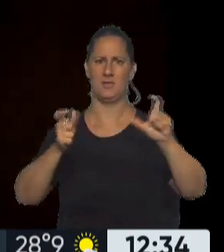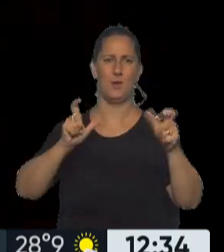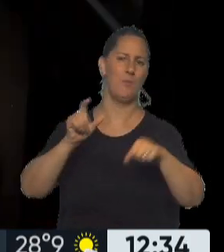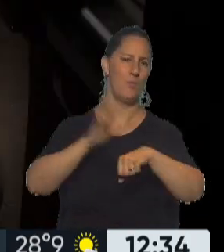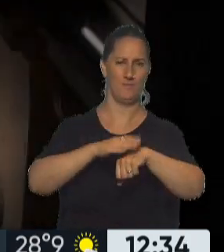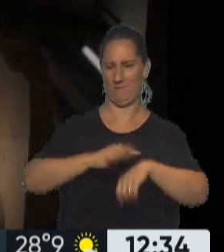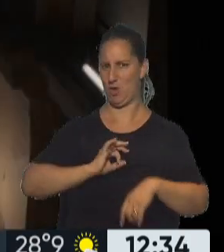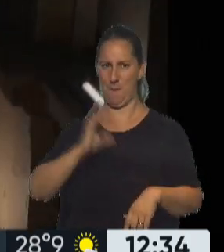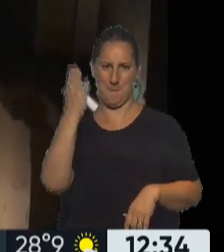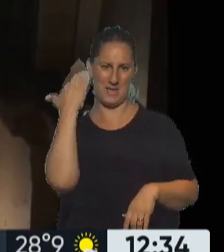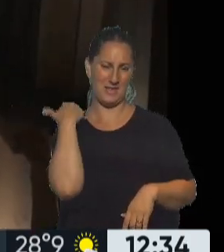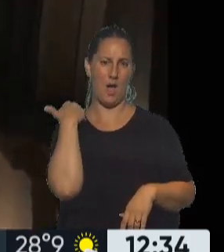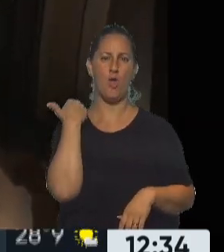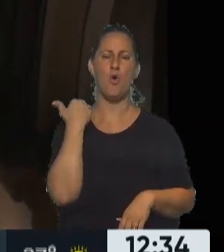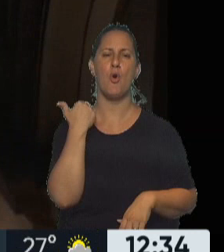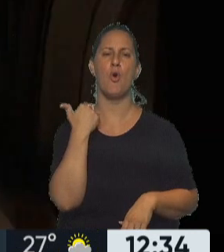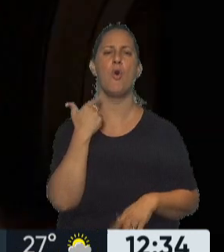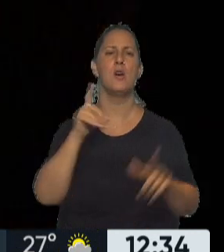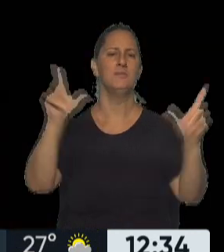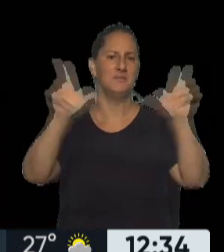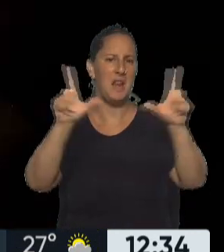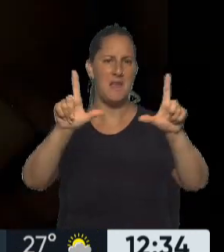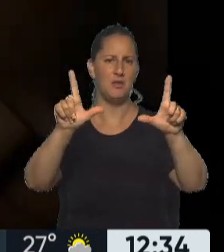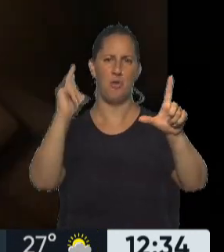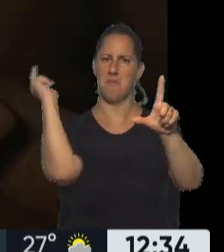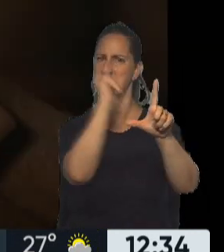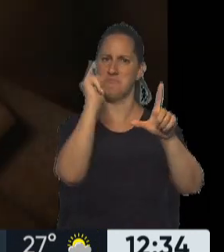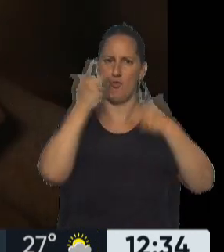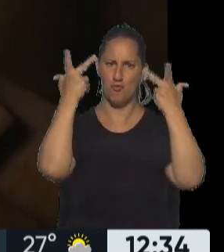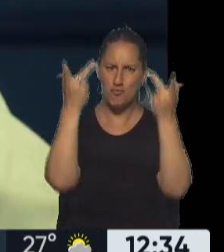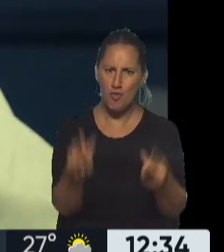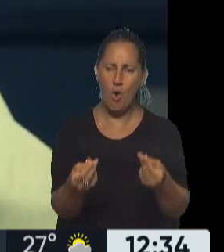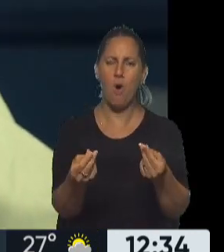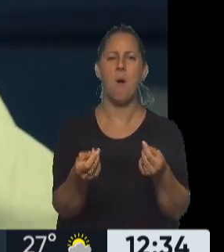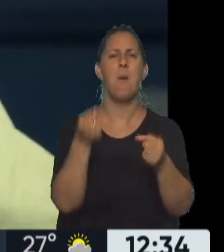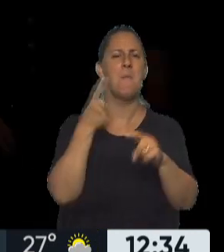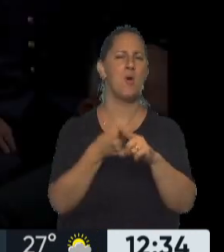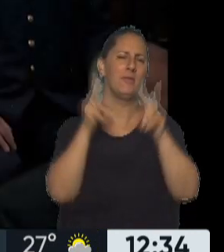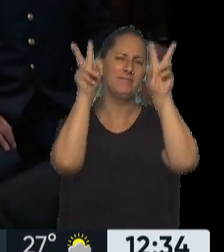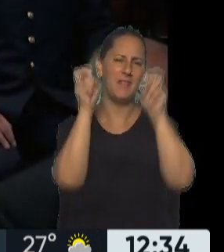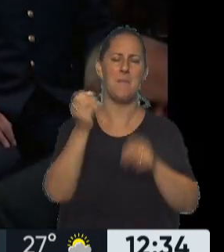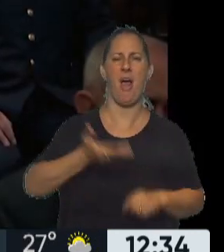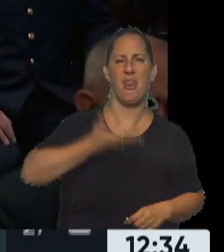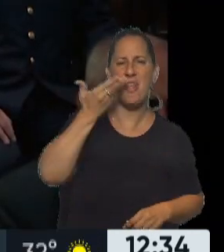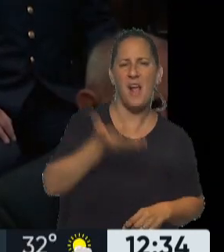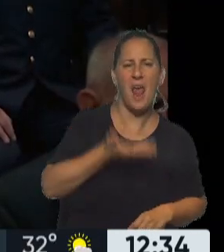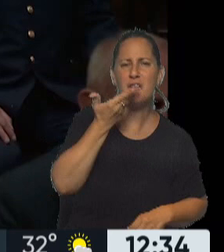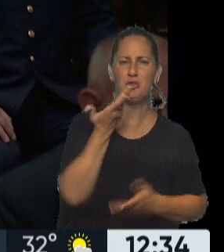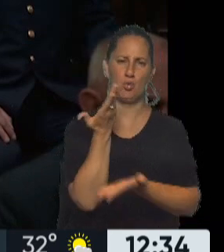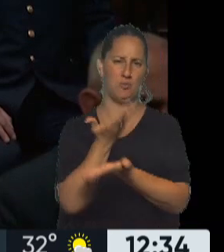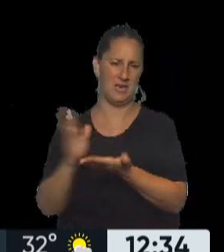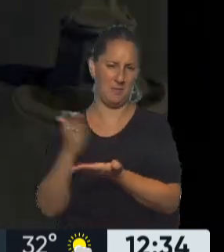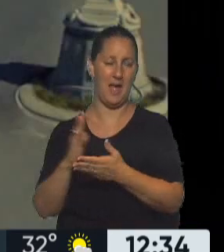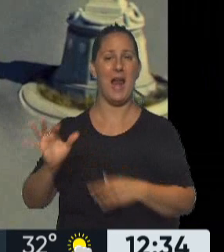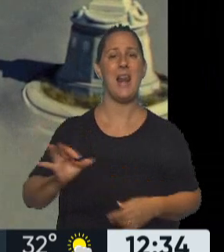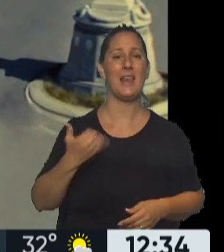el año pasado, que se le retiró la televisación. Bueno, todo tenía que ver con algunas declaraciones y actos discriminatorios.